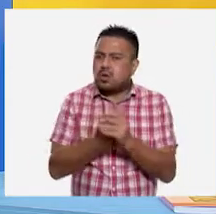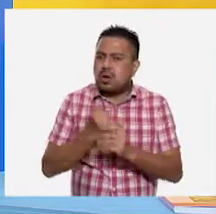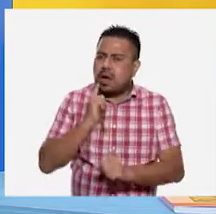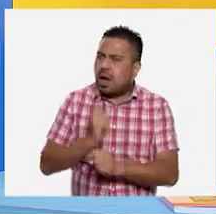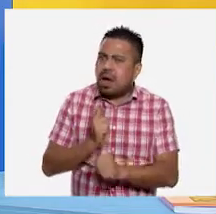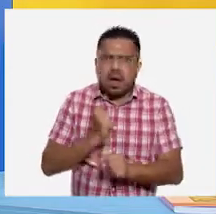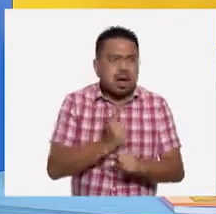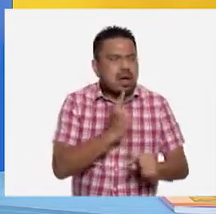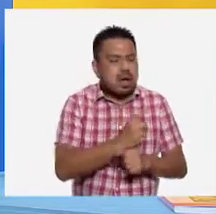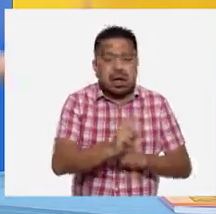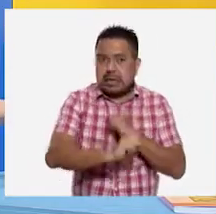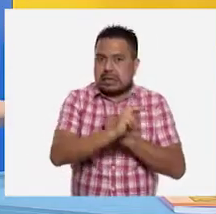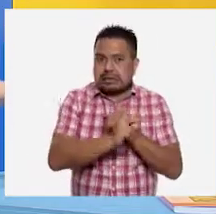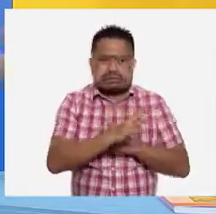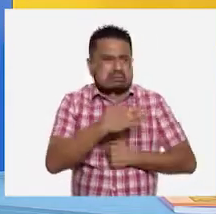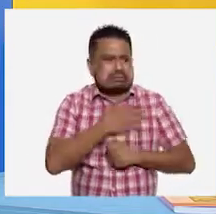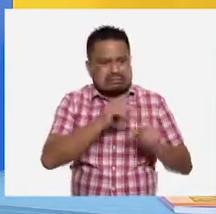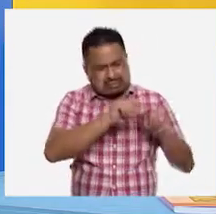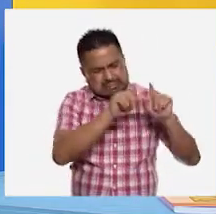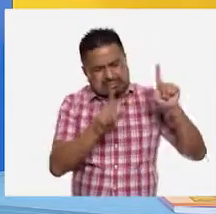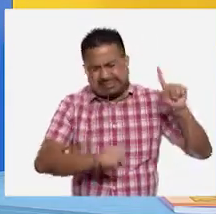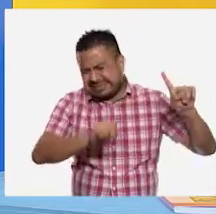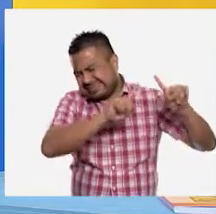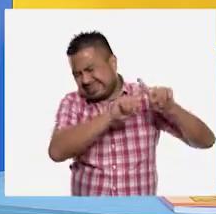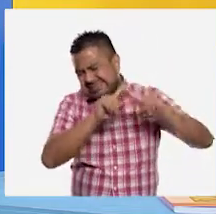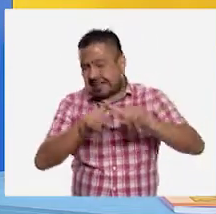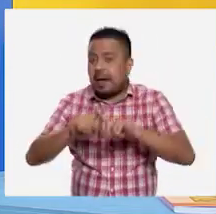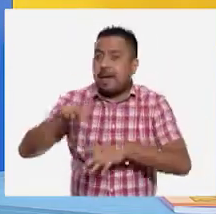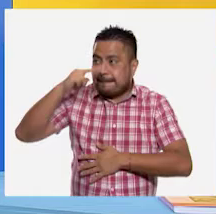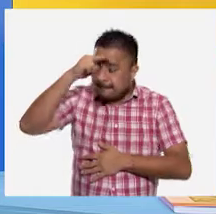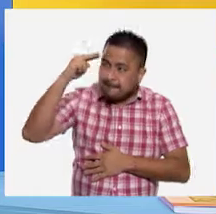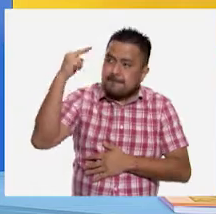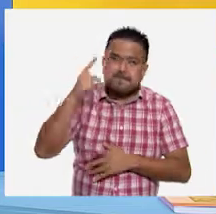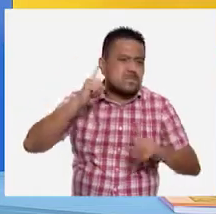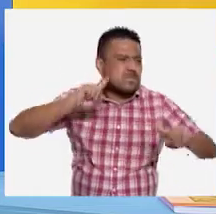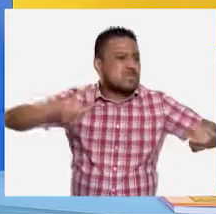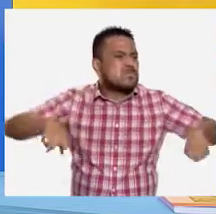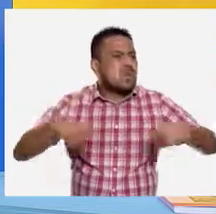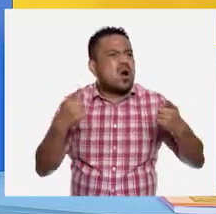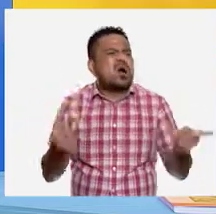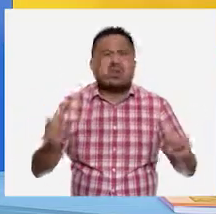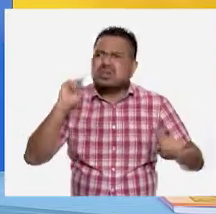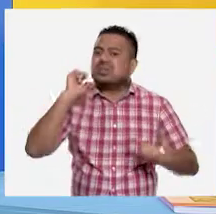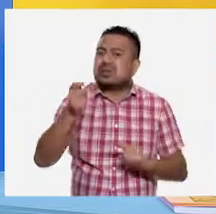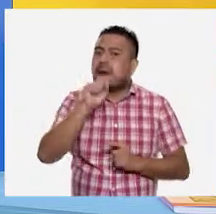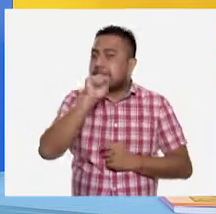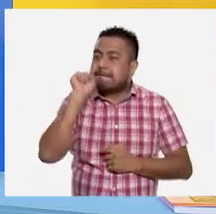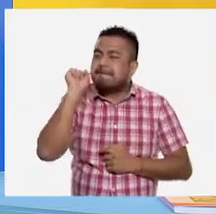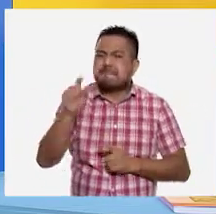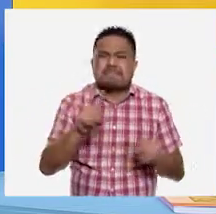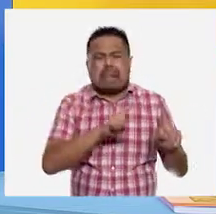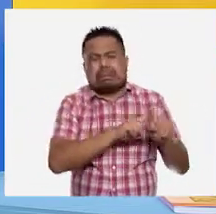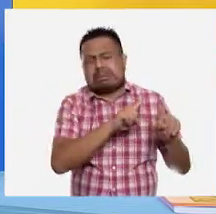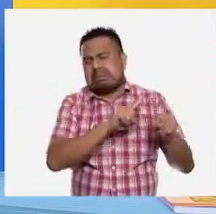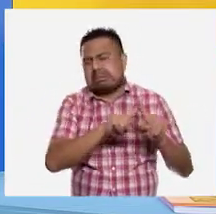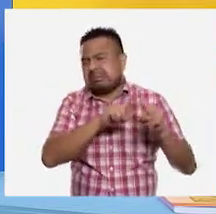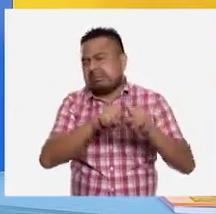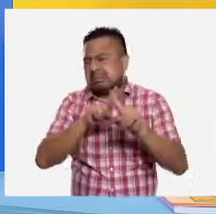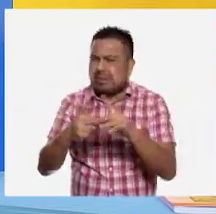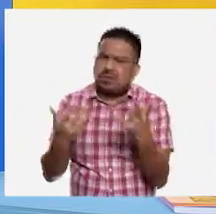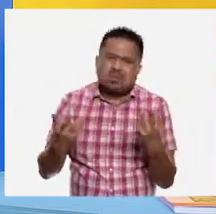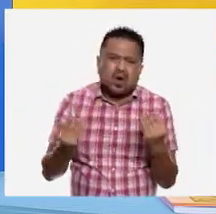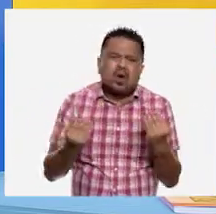aprendido que nuestro país es diverso, de tal forma que México, en cuestiones de música popular, pues también presenta diversidad en